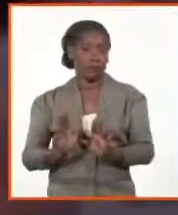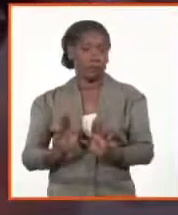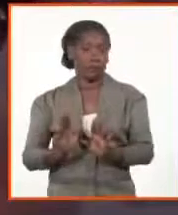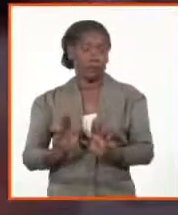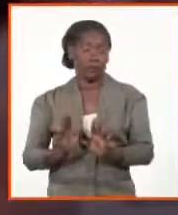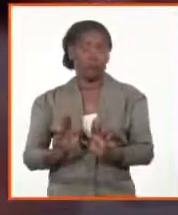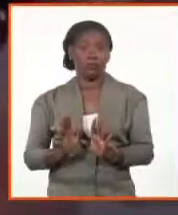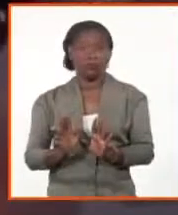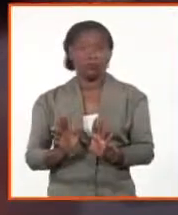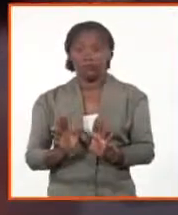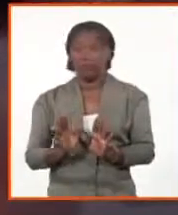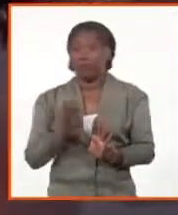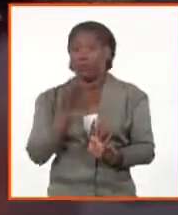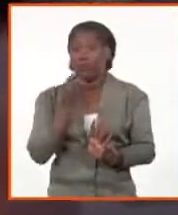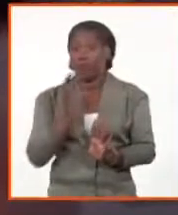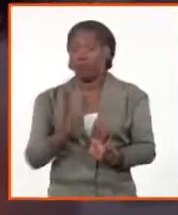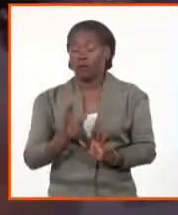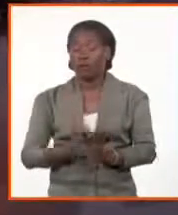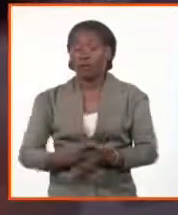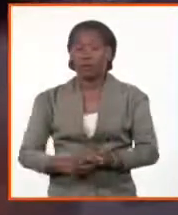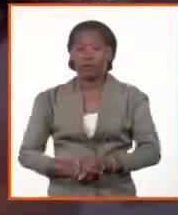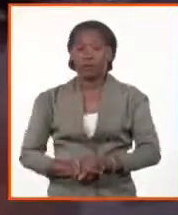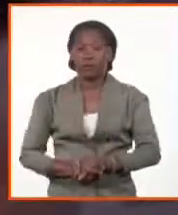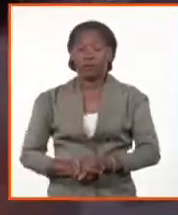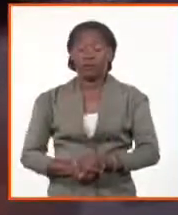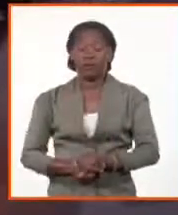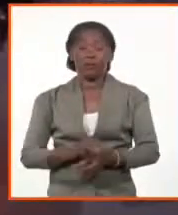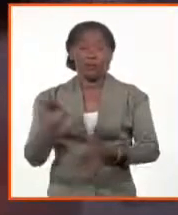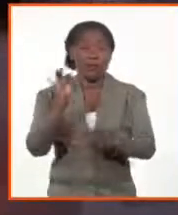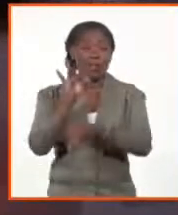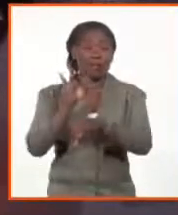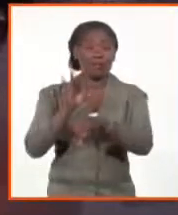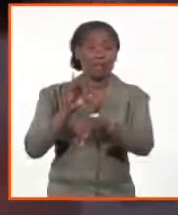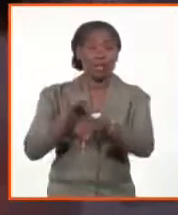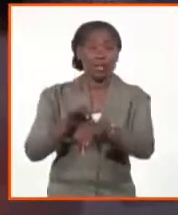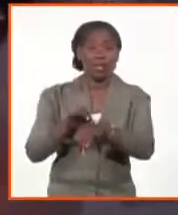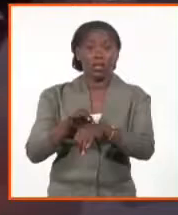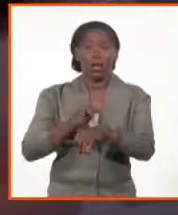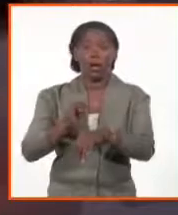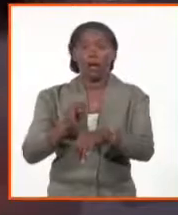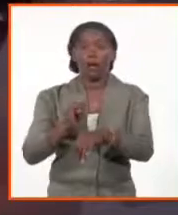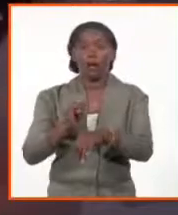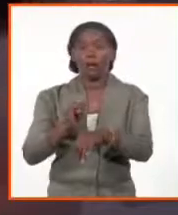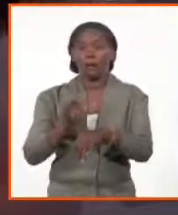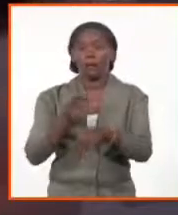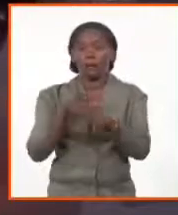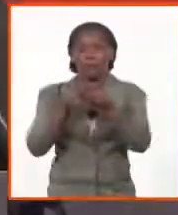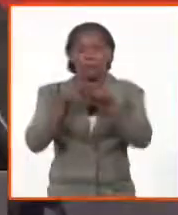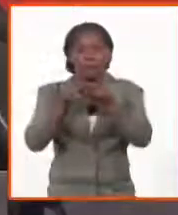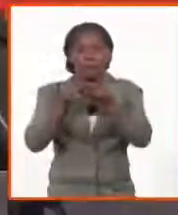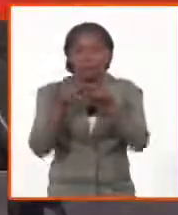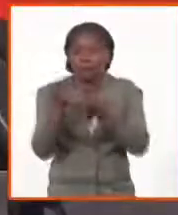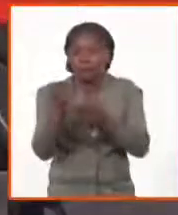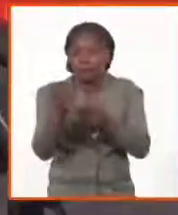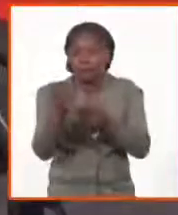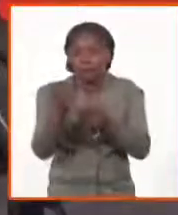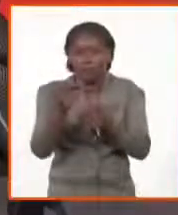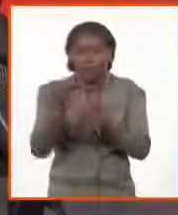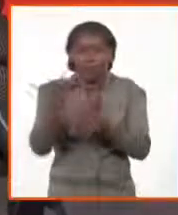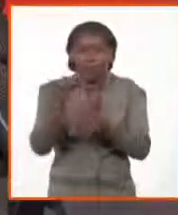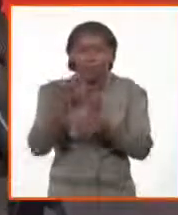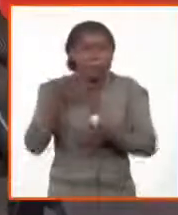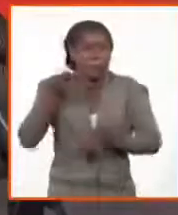hermano pero decirle es primo del virus de la fiebre amarilla donde el órgano más afectado